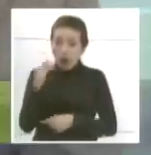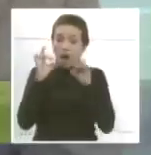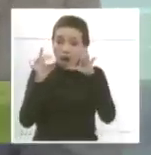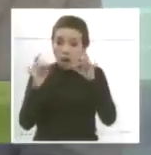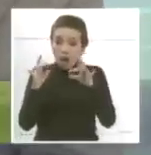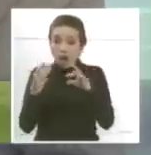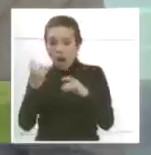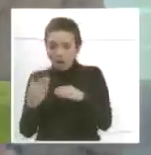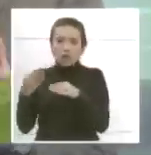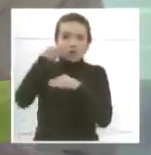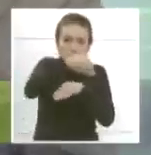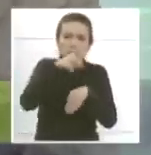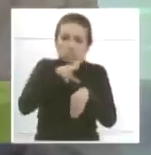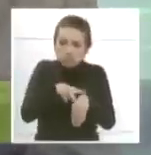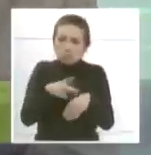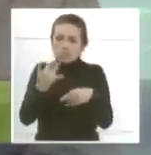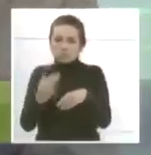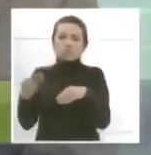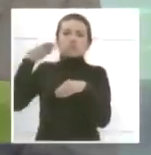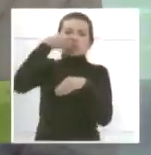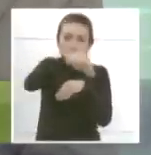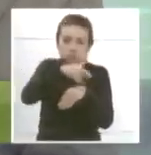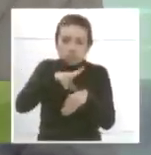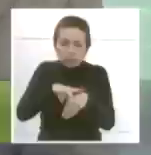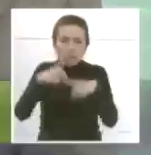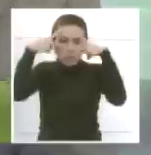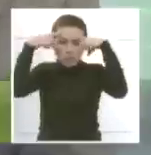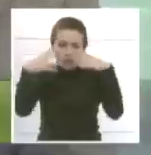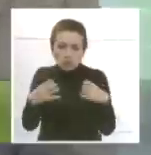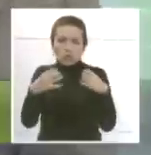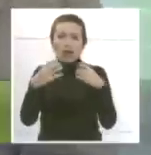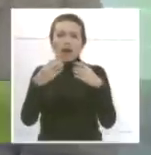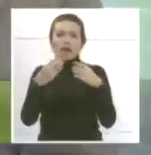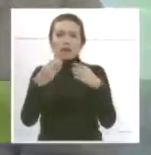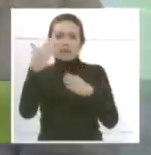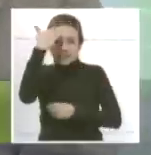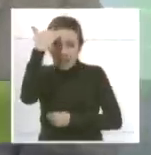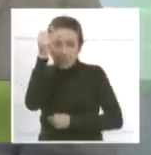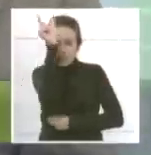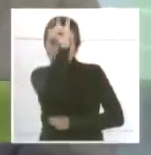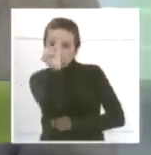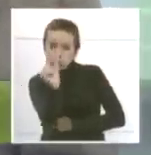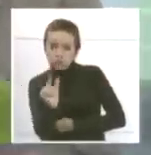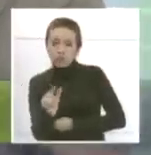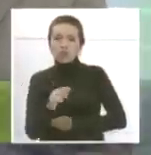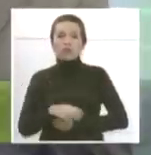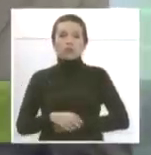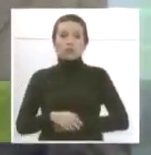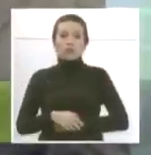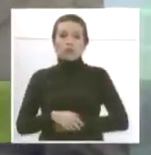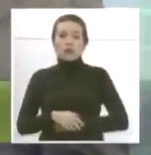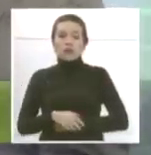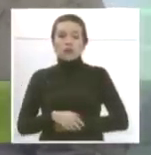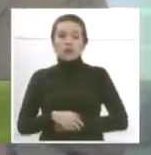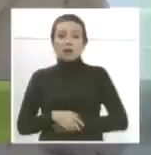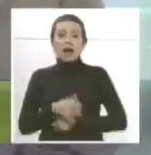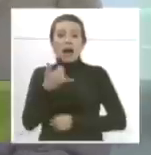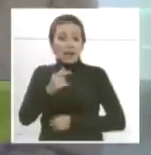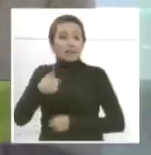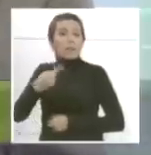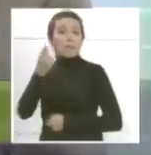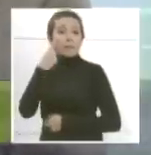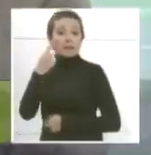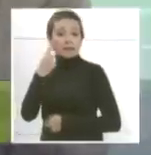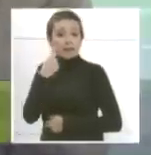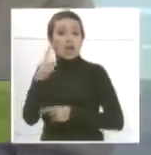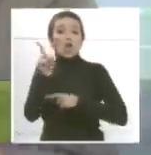salida. Entonces, hay que ir a un especialista en cirugía de columna. No todos los traumatólogos son